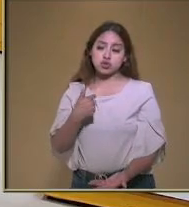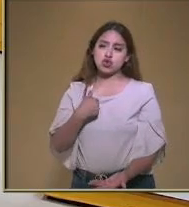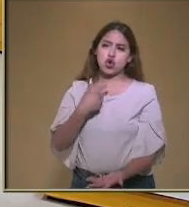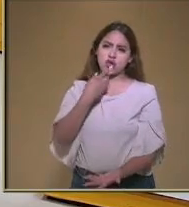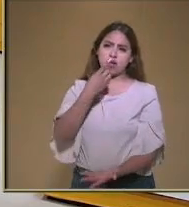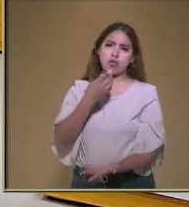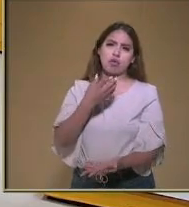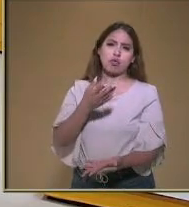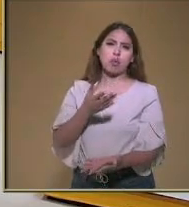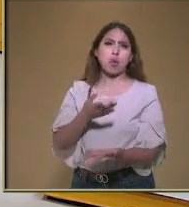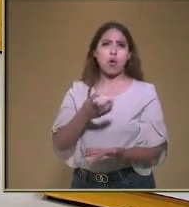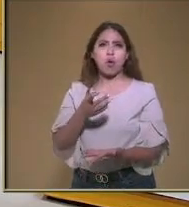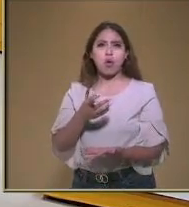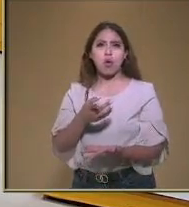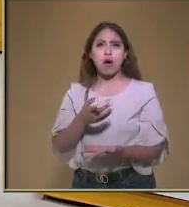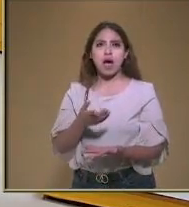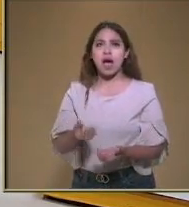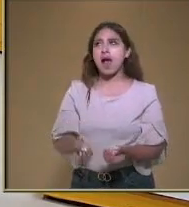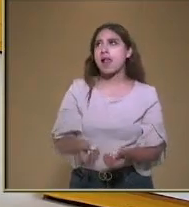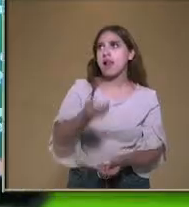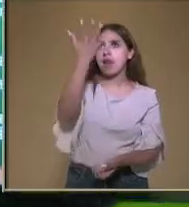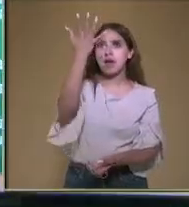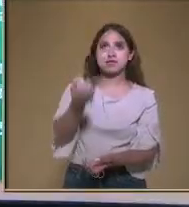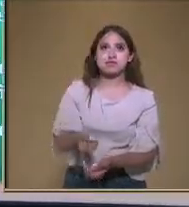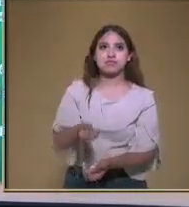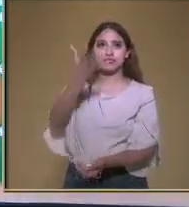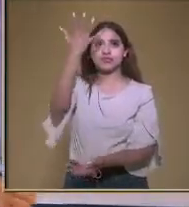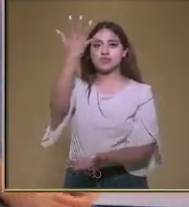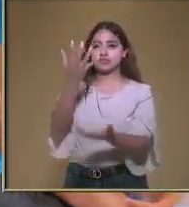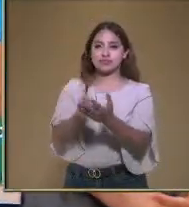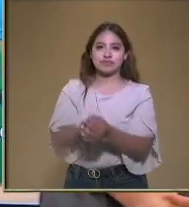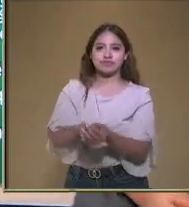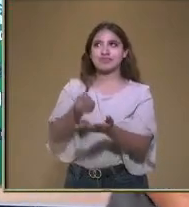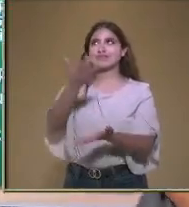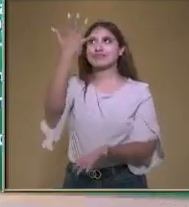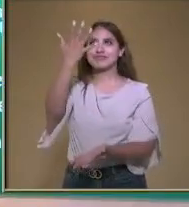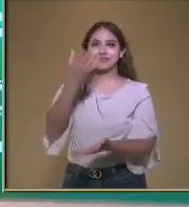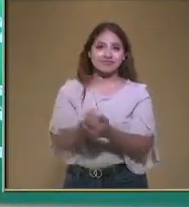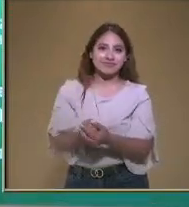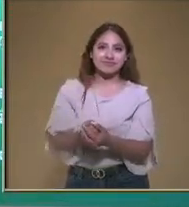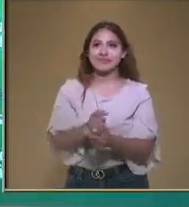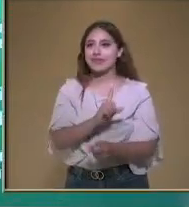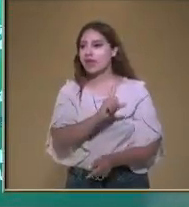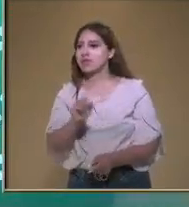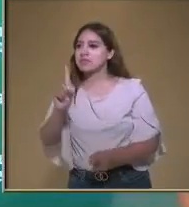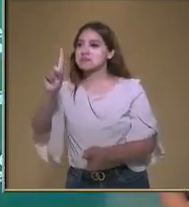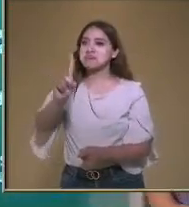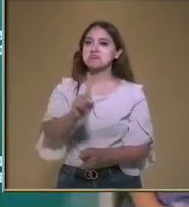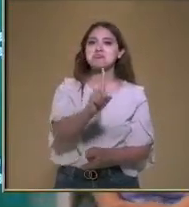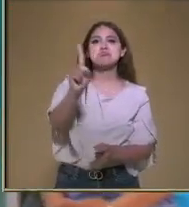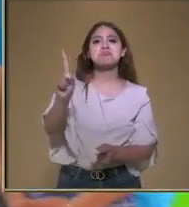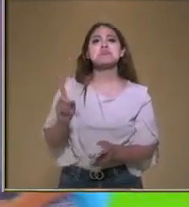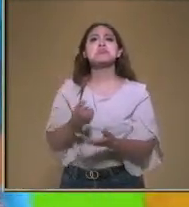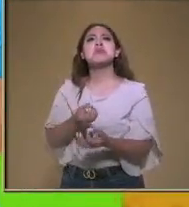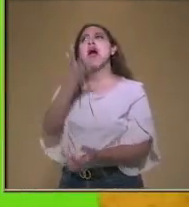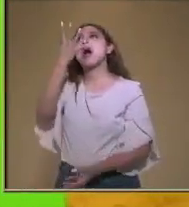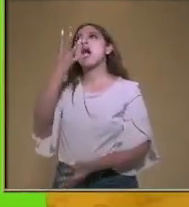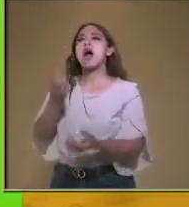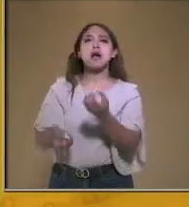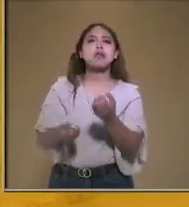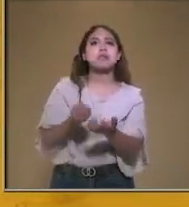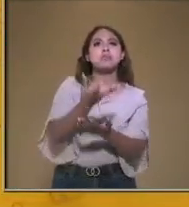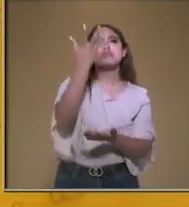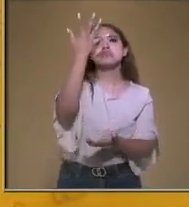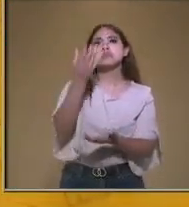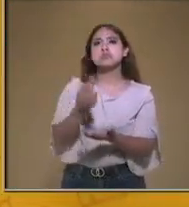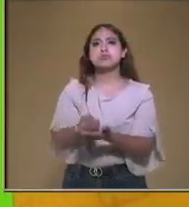empezarme a desplazar, lanzarla y atraparla y lanzar, desplazarme al mismo tiempo por el espacio. Muy bien. ¿Sí? Mientras lo estoy haciendo,